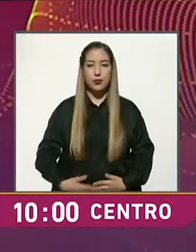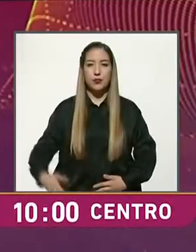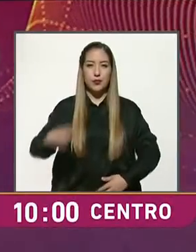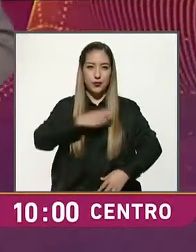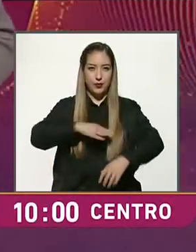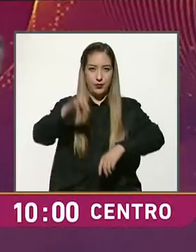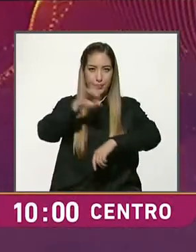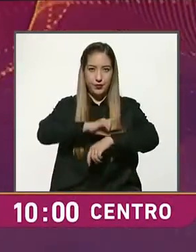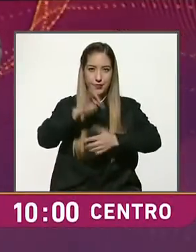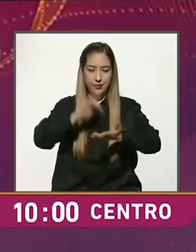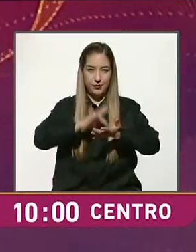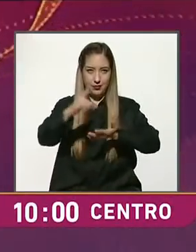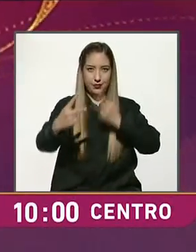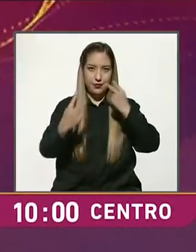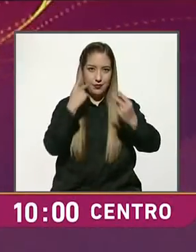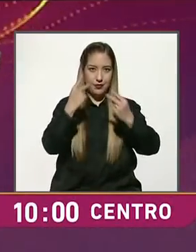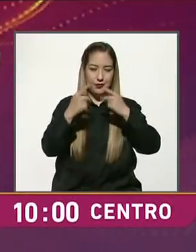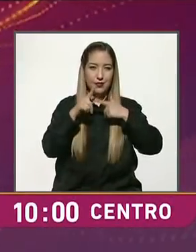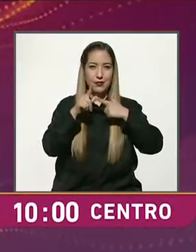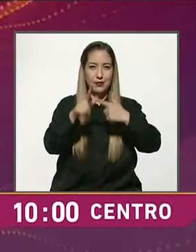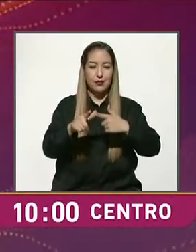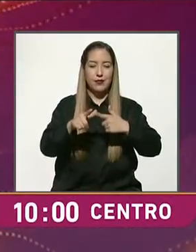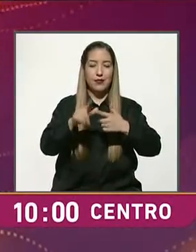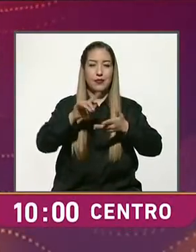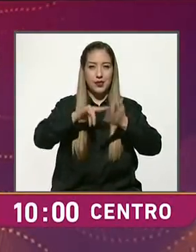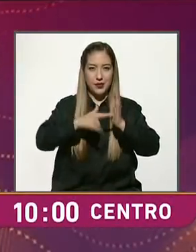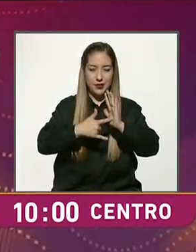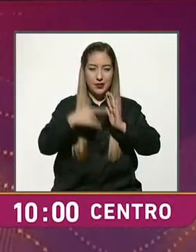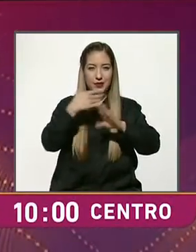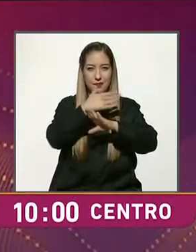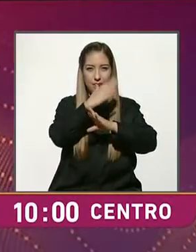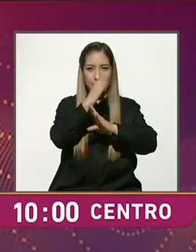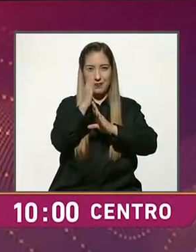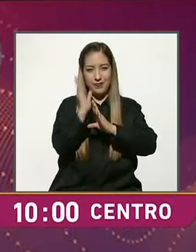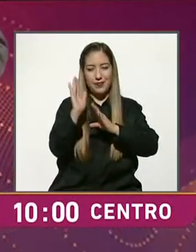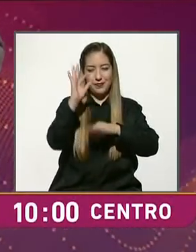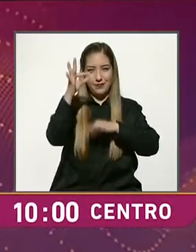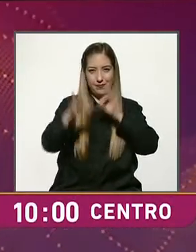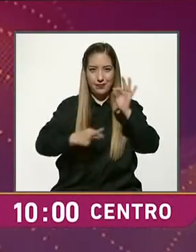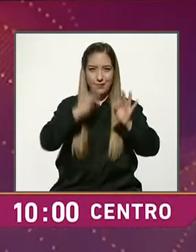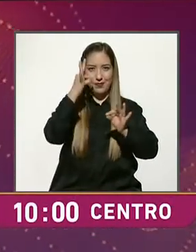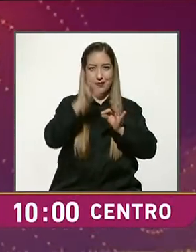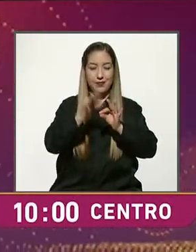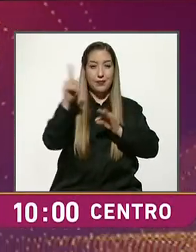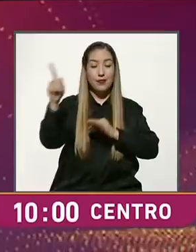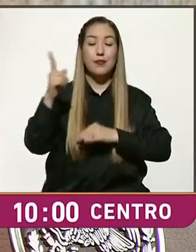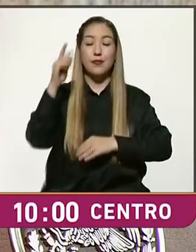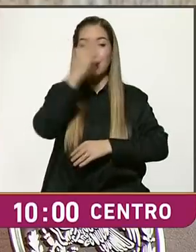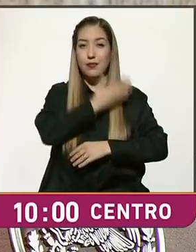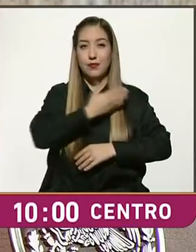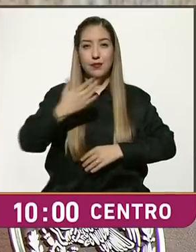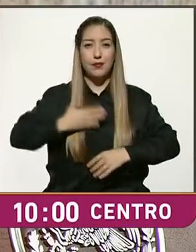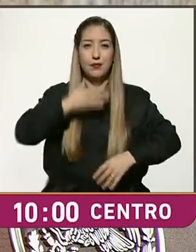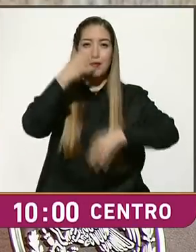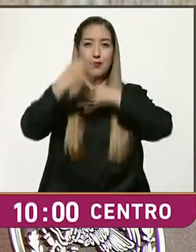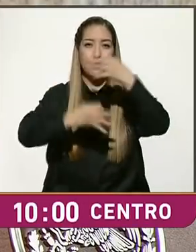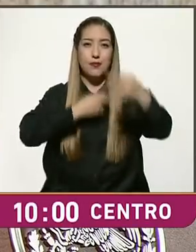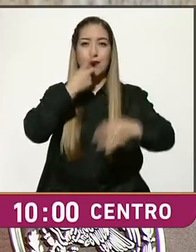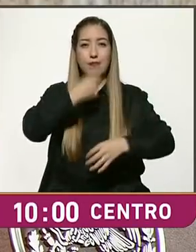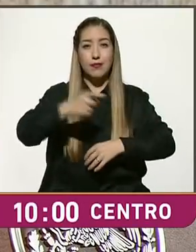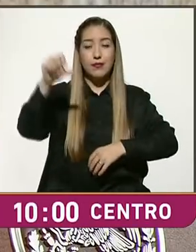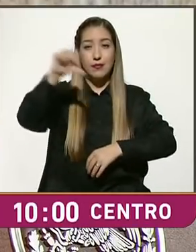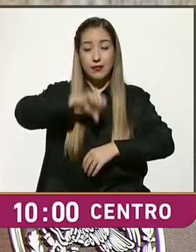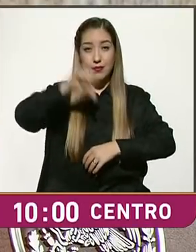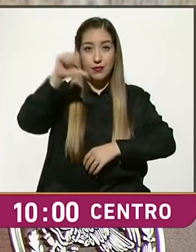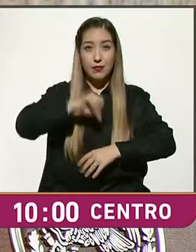Buenos días, gracias por continuar con nosotros aquí en Cada Hora en la Hora. En su conferencia matutina, el presidente López Obrador anunció que hoy enviará